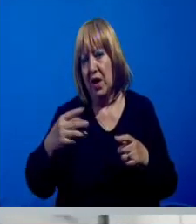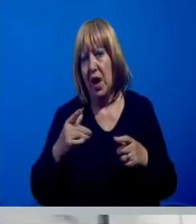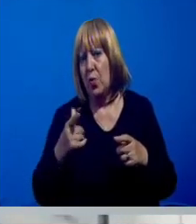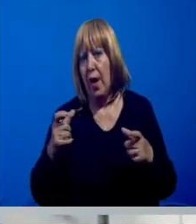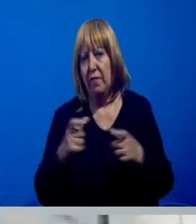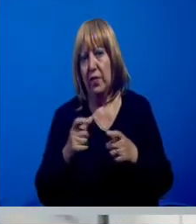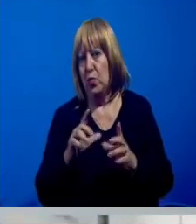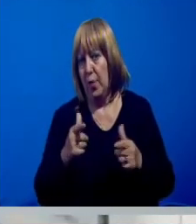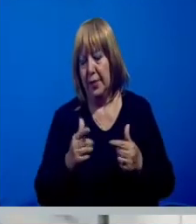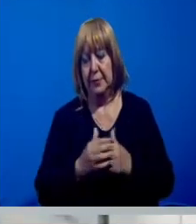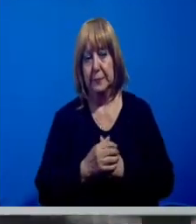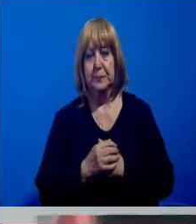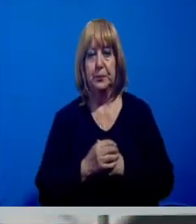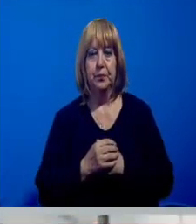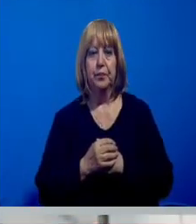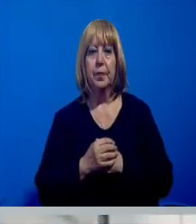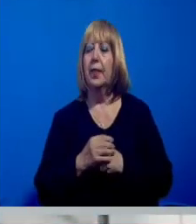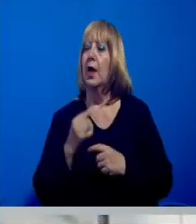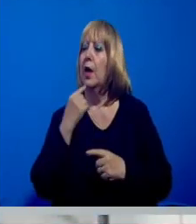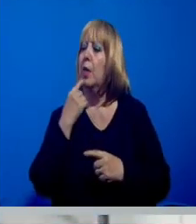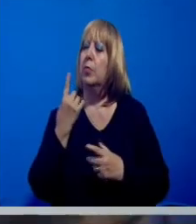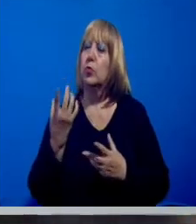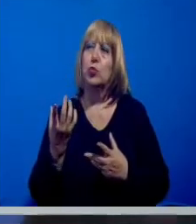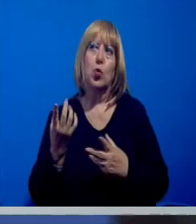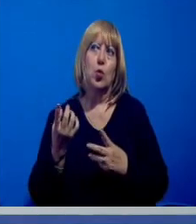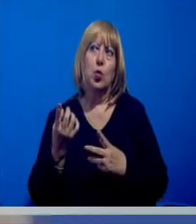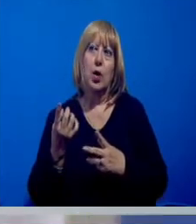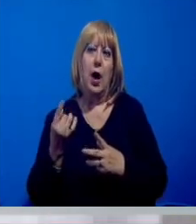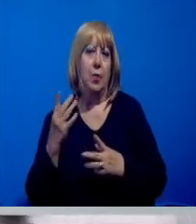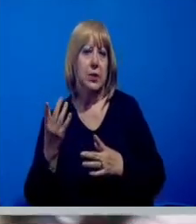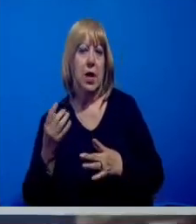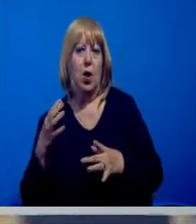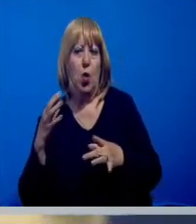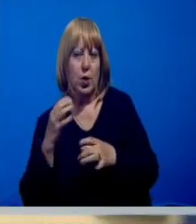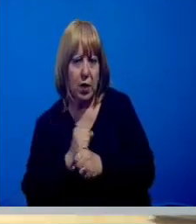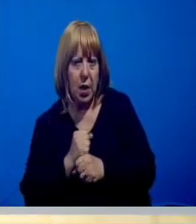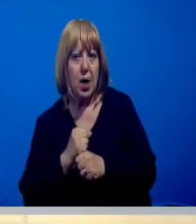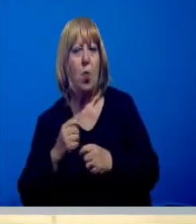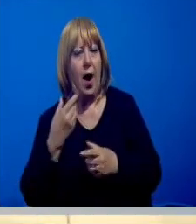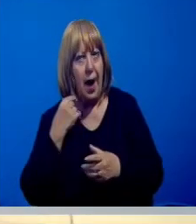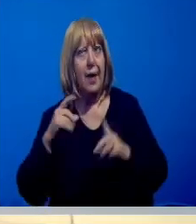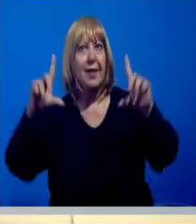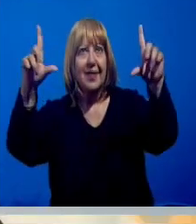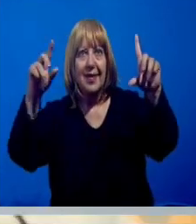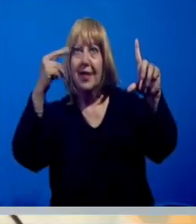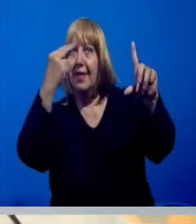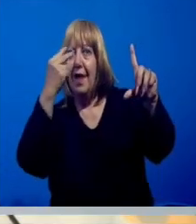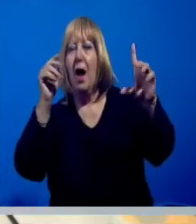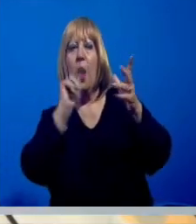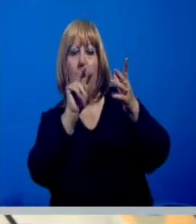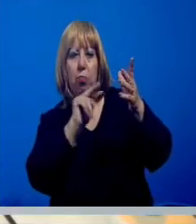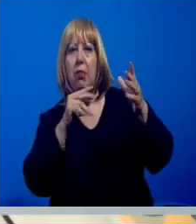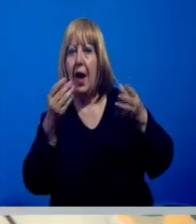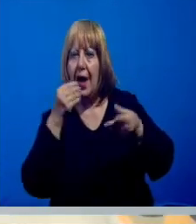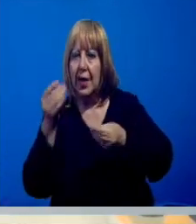detectado todavía una baja. Además, hay recomendaciones, por ejemplo, en las unidades, a través de folletería, digamos, ¿cómo se llega